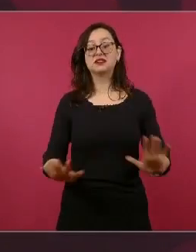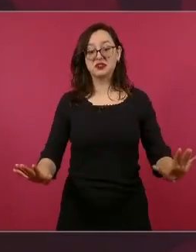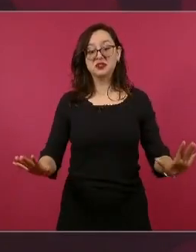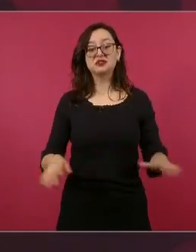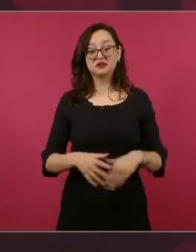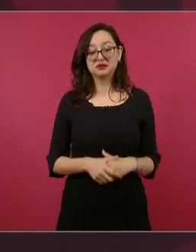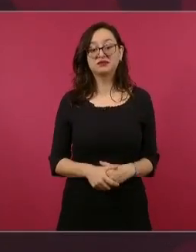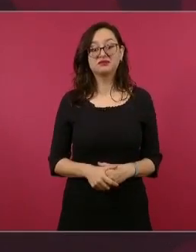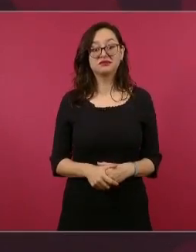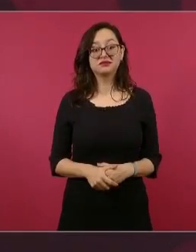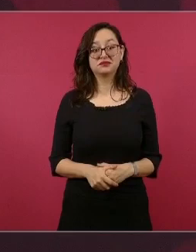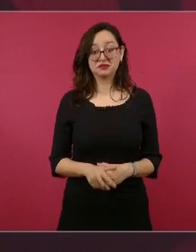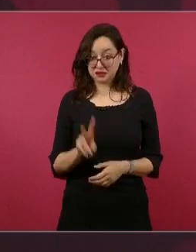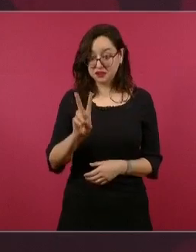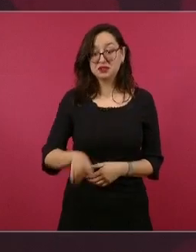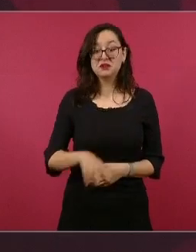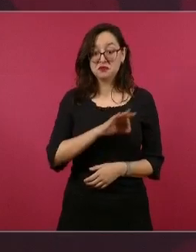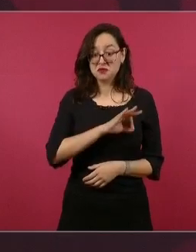así